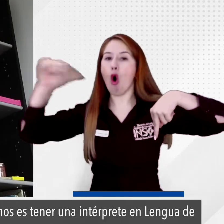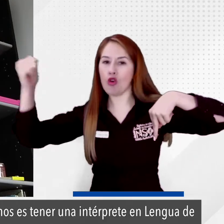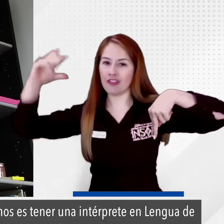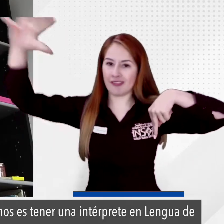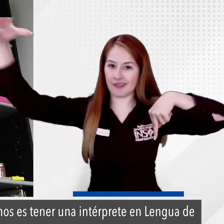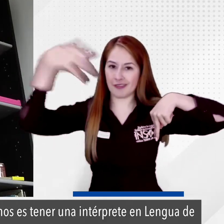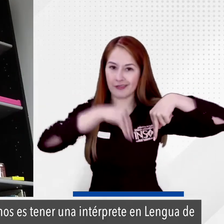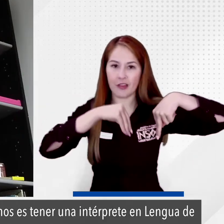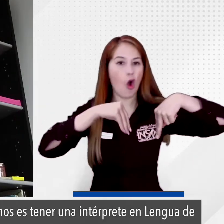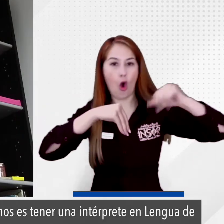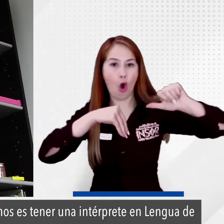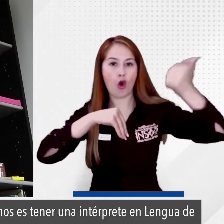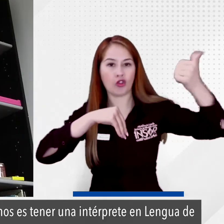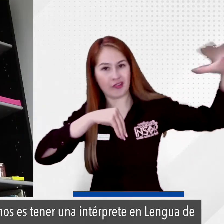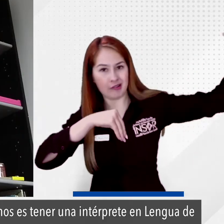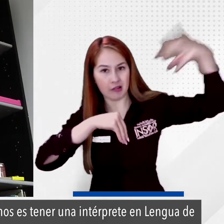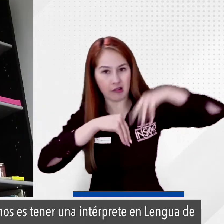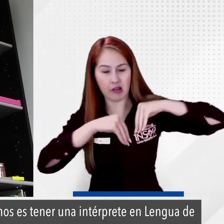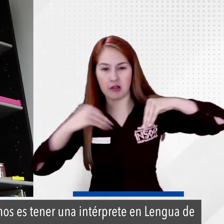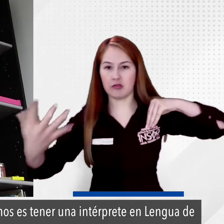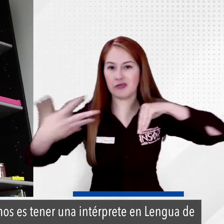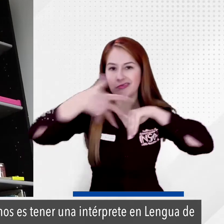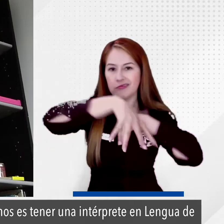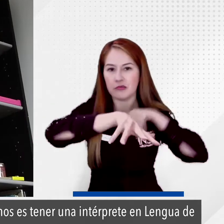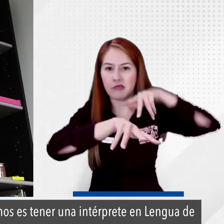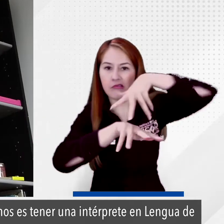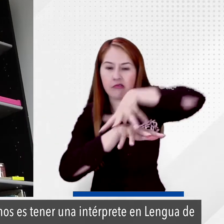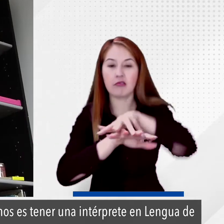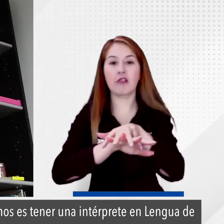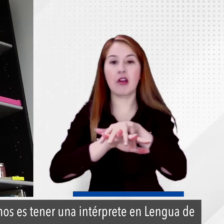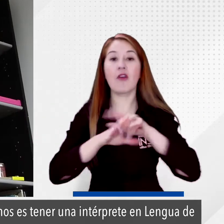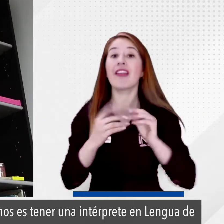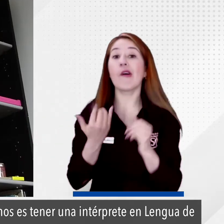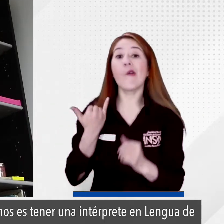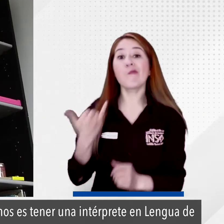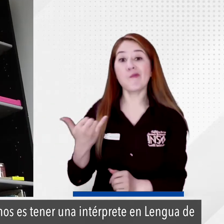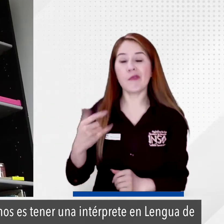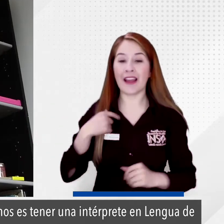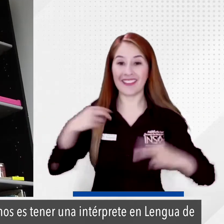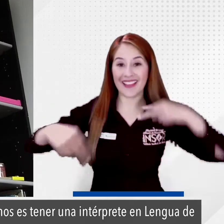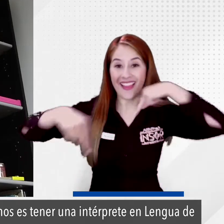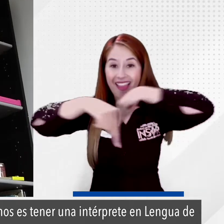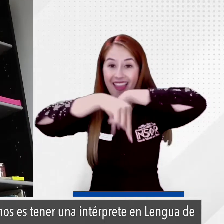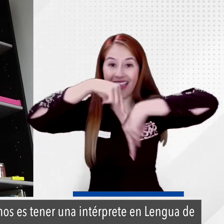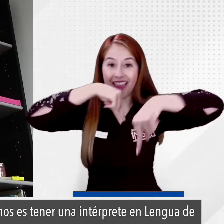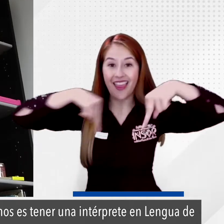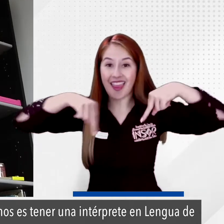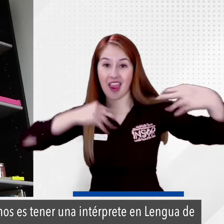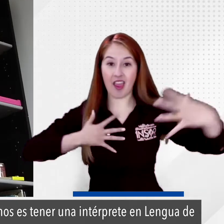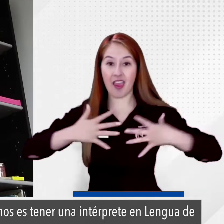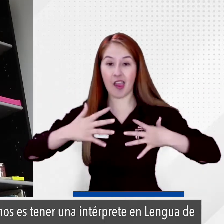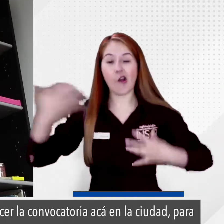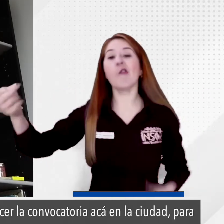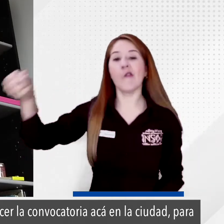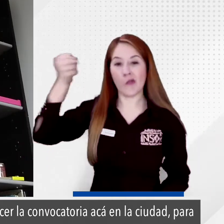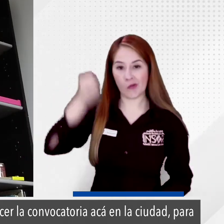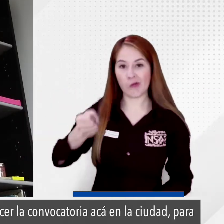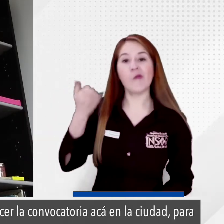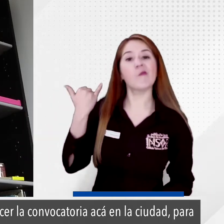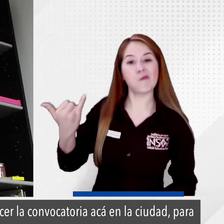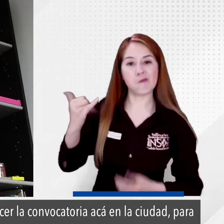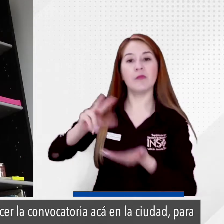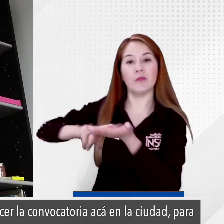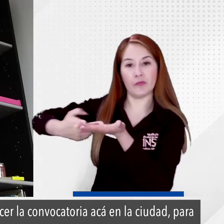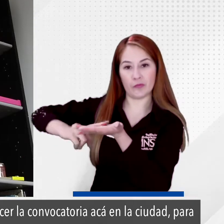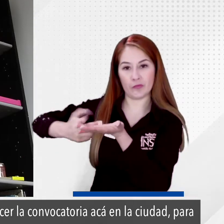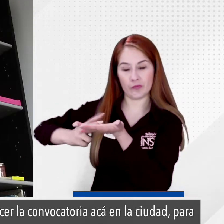Justamente en este montaje, lo que nosotros hacemos es tener una intérprete en lengua de señas colombiana, ¿sí? Y